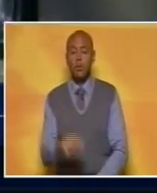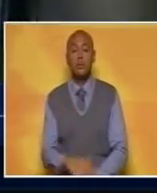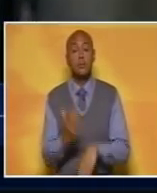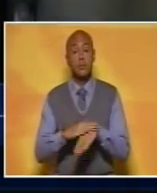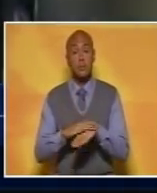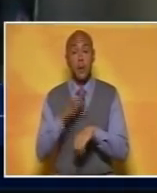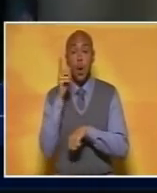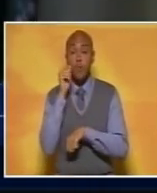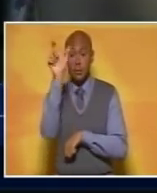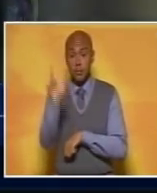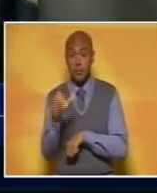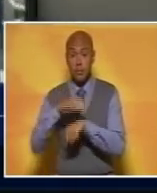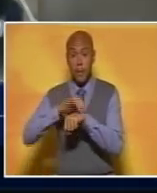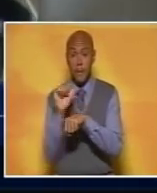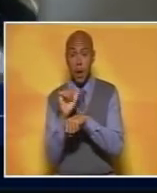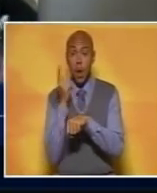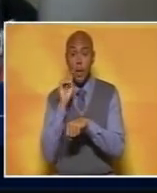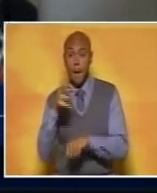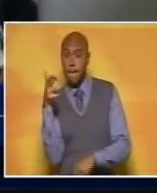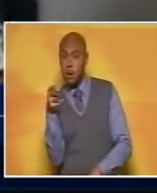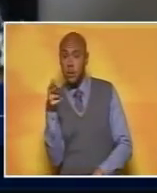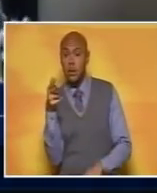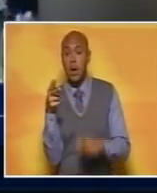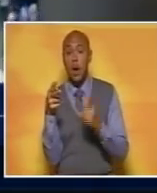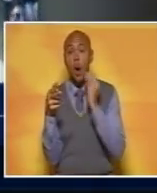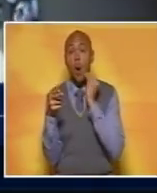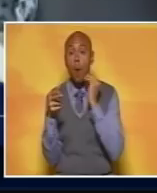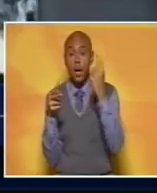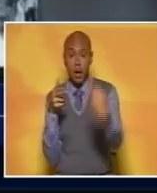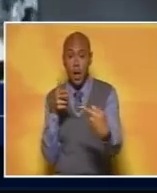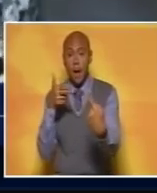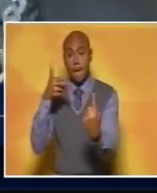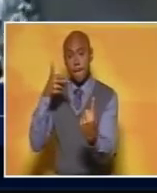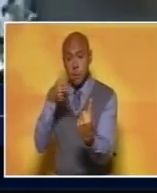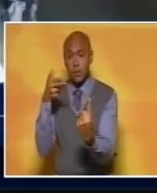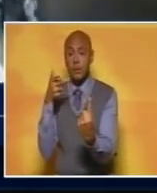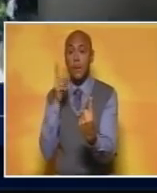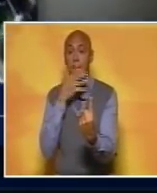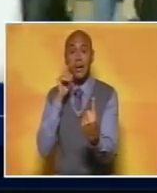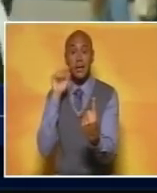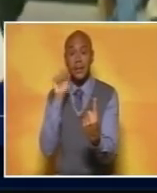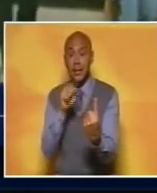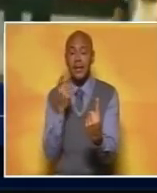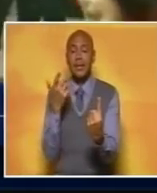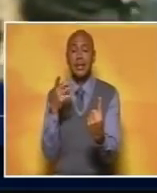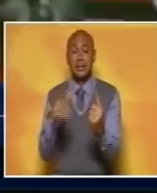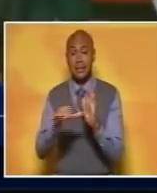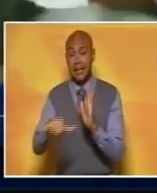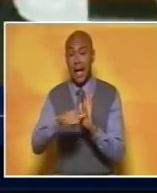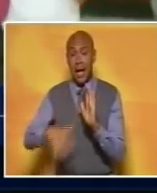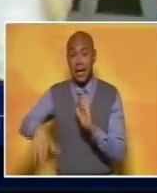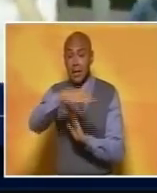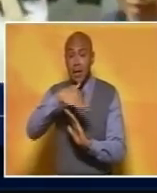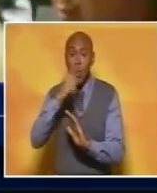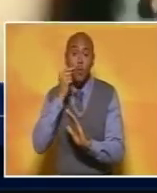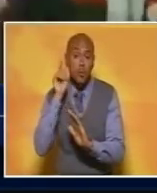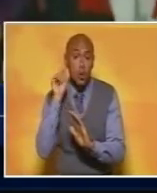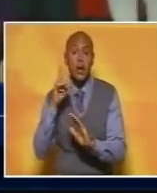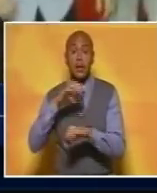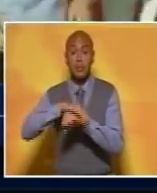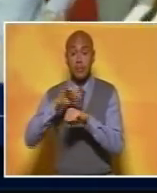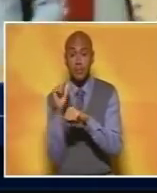un policía de tráfico disparó a un joven quien se encuentra de gravedad en la zona donde un grupo de personas bloqueaban la